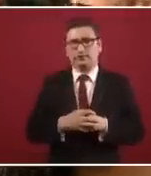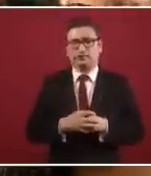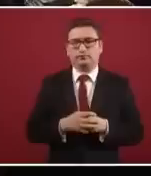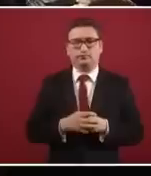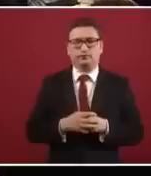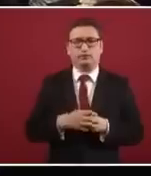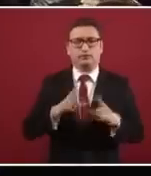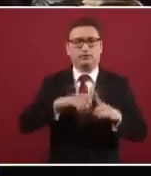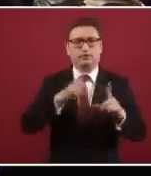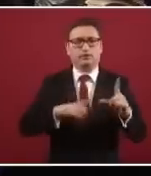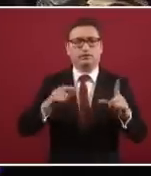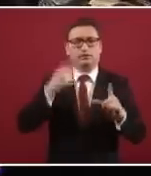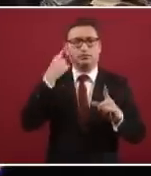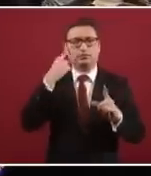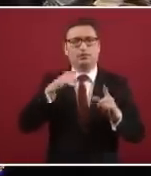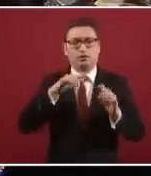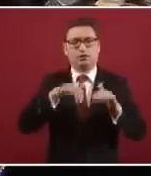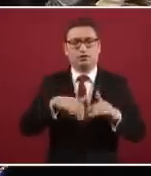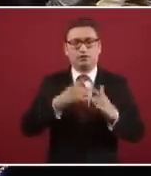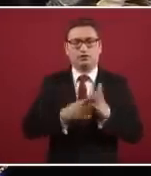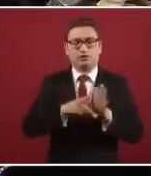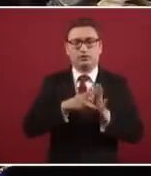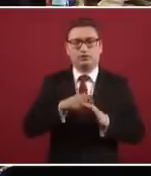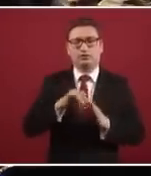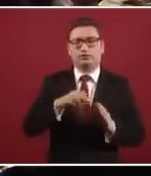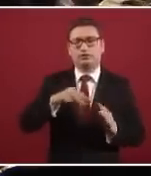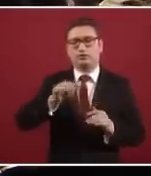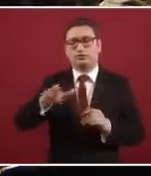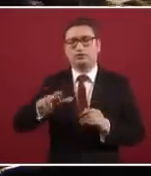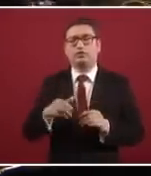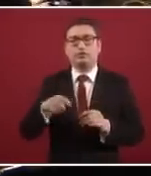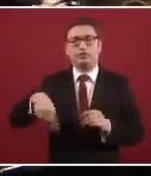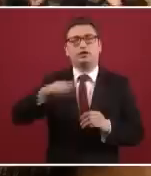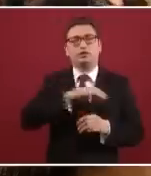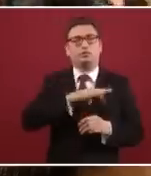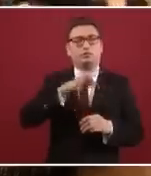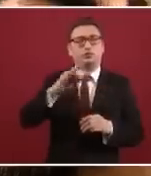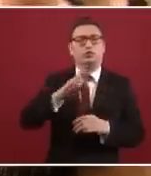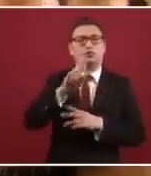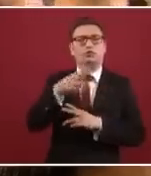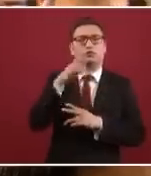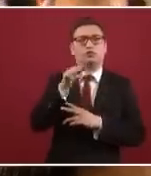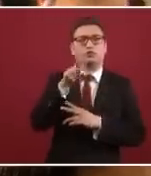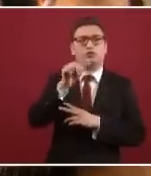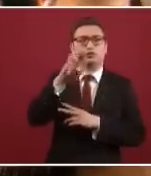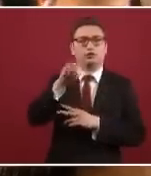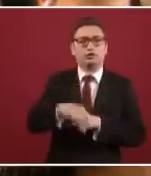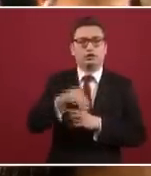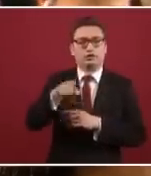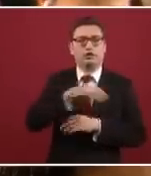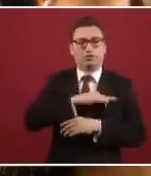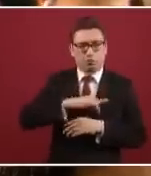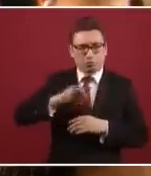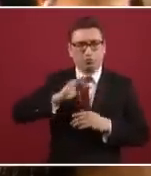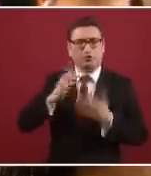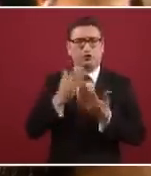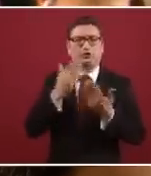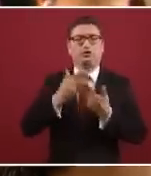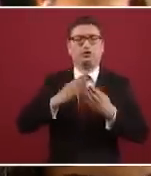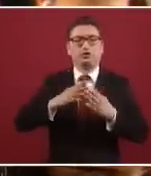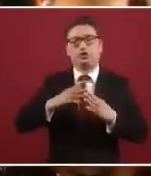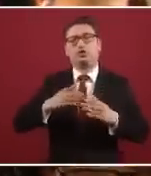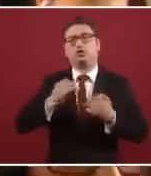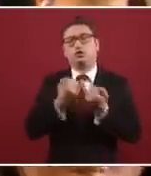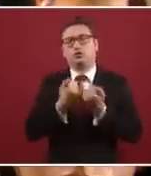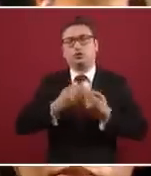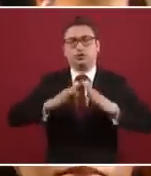el examen nacional para aspirantes a residencias médicas en ARM, lo pueda aplicar la UNAM, lo pueda aplicar la SEDENA, la Marina,